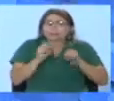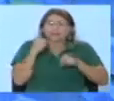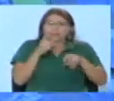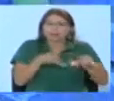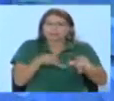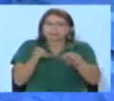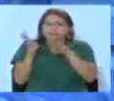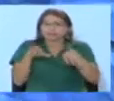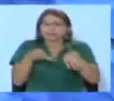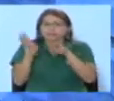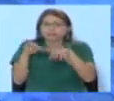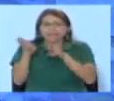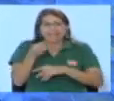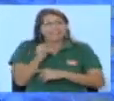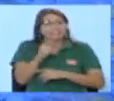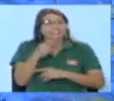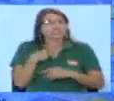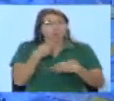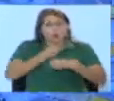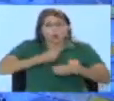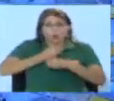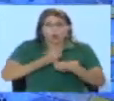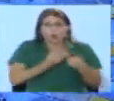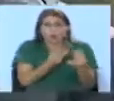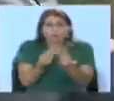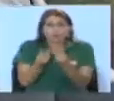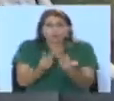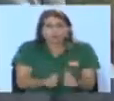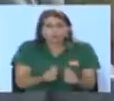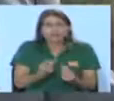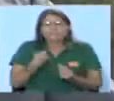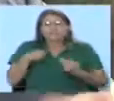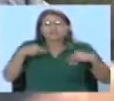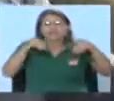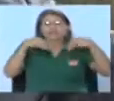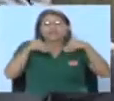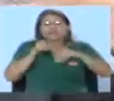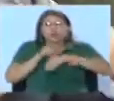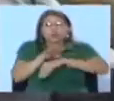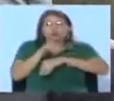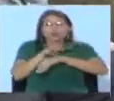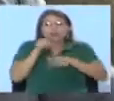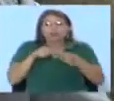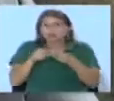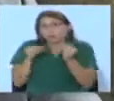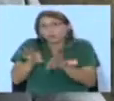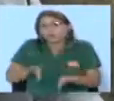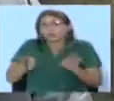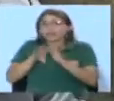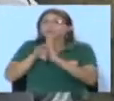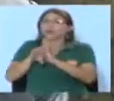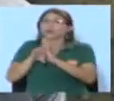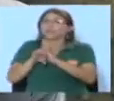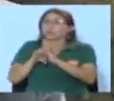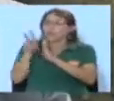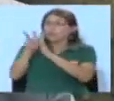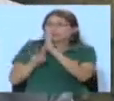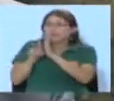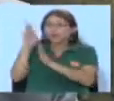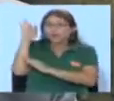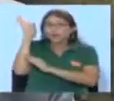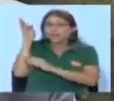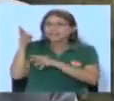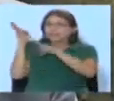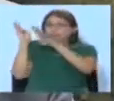yo produzco software, si yo vendo consultoría, en realidad la bajada va a ser importante cuando estoy con un cliente haciendo una videoconferencia, pero lo más importante